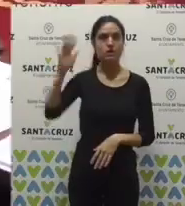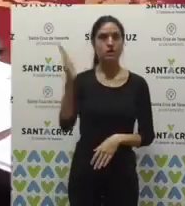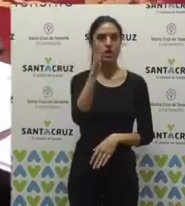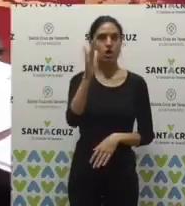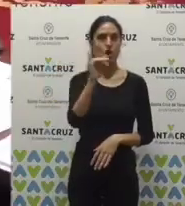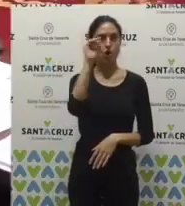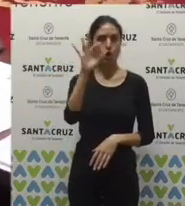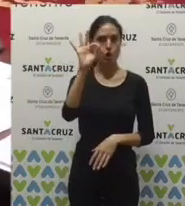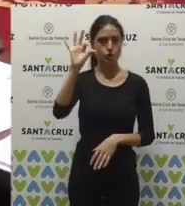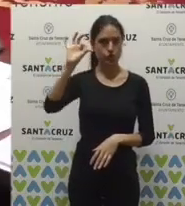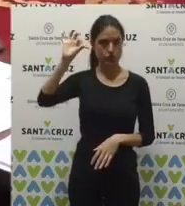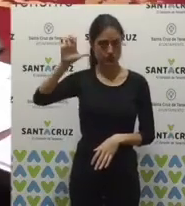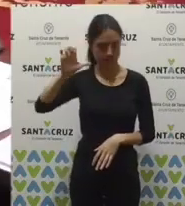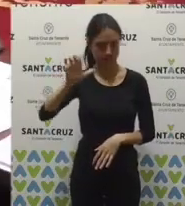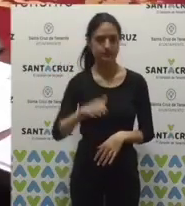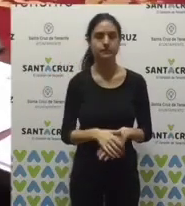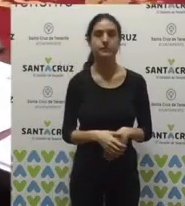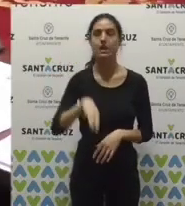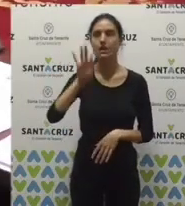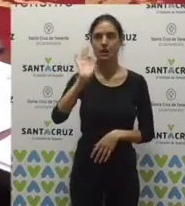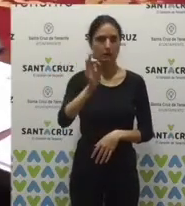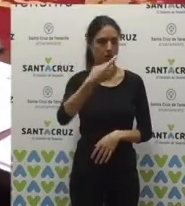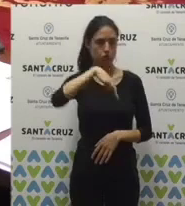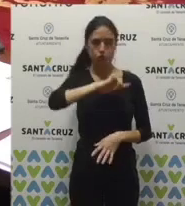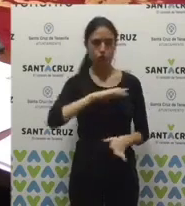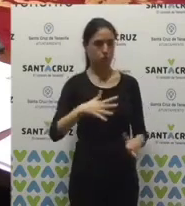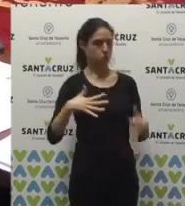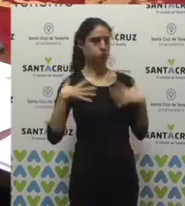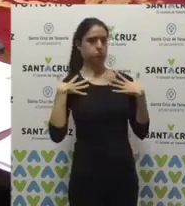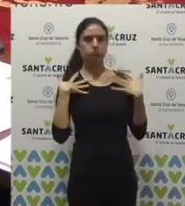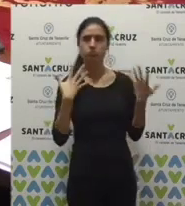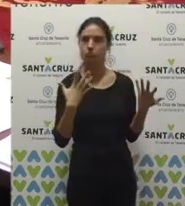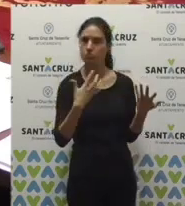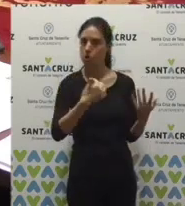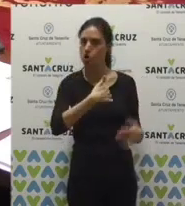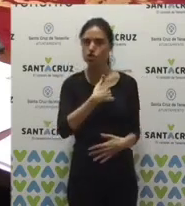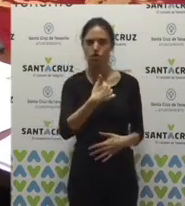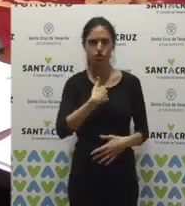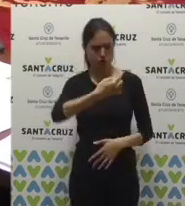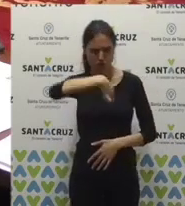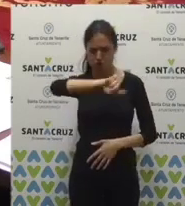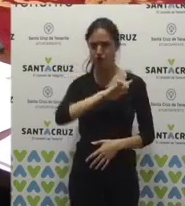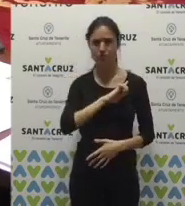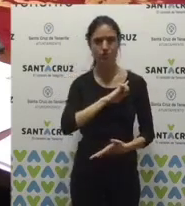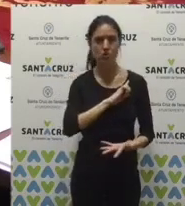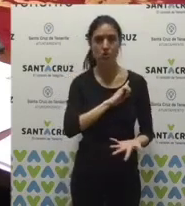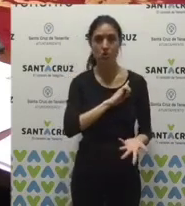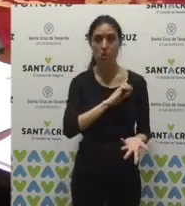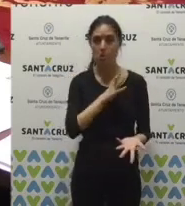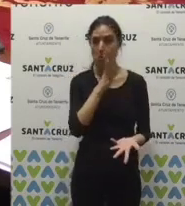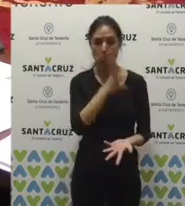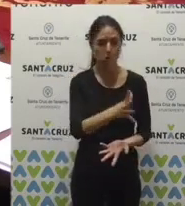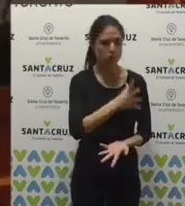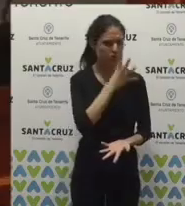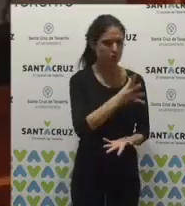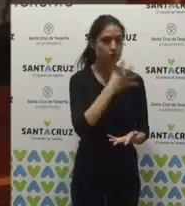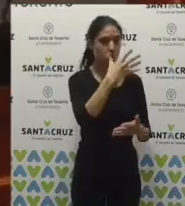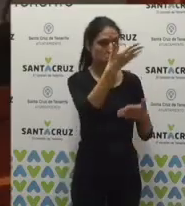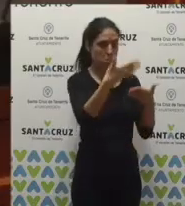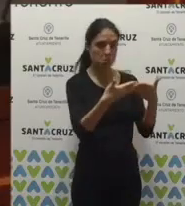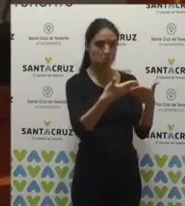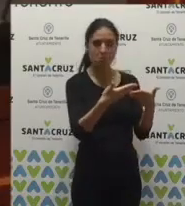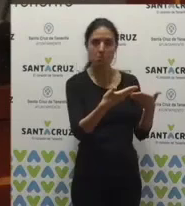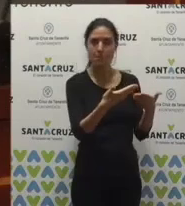la verdad que nos sorprende y yo desde luego nosotros no encontramos ningún motivo que pueda ser plausible